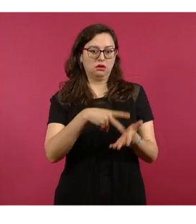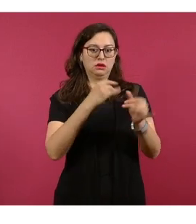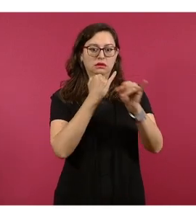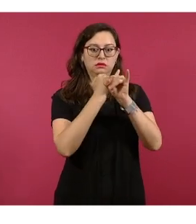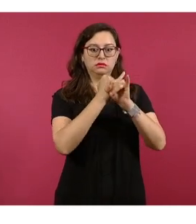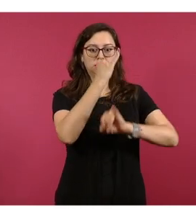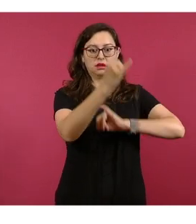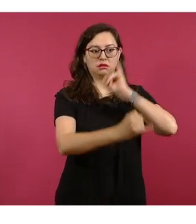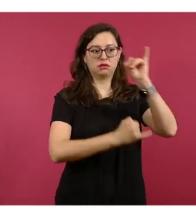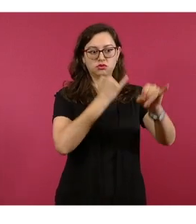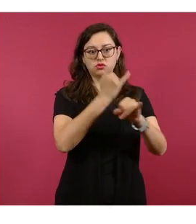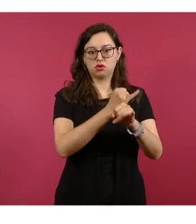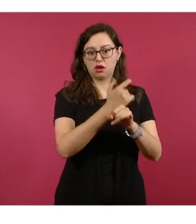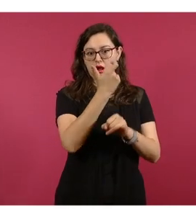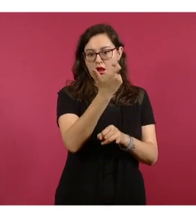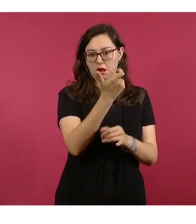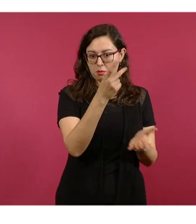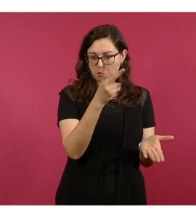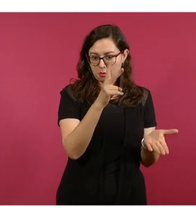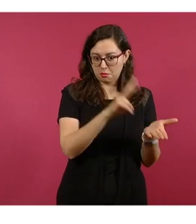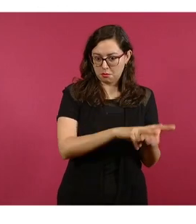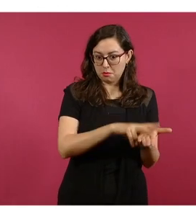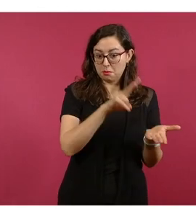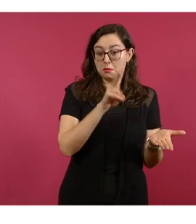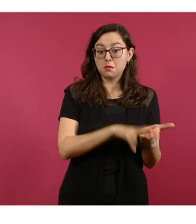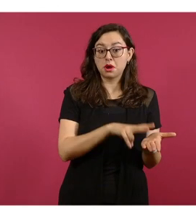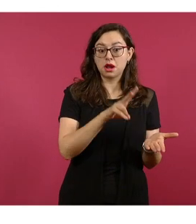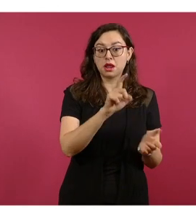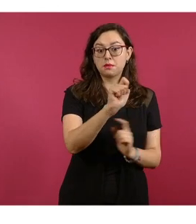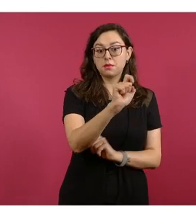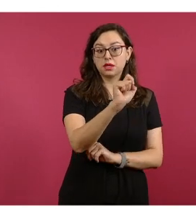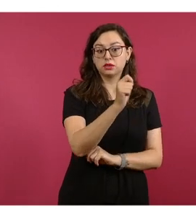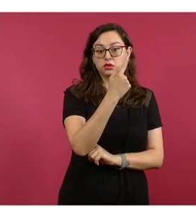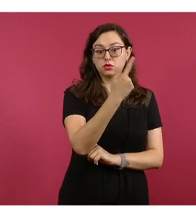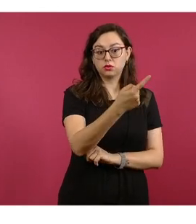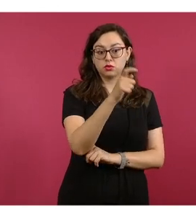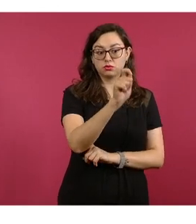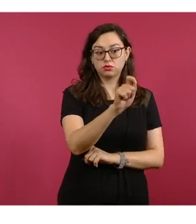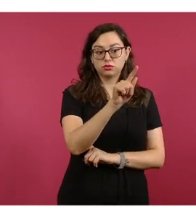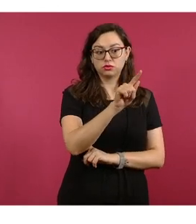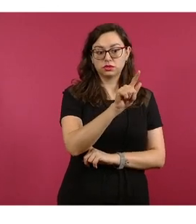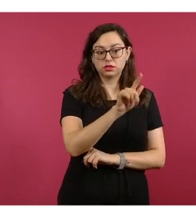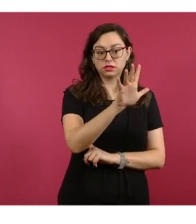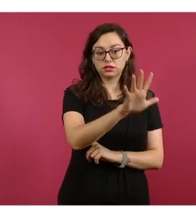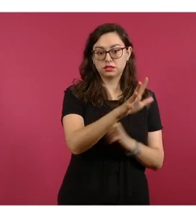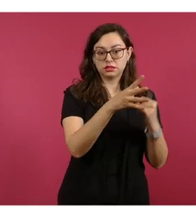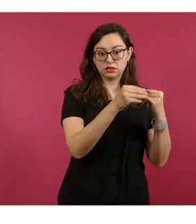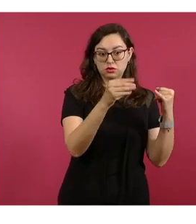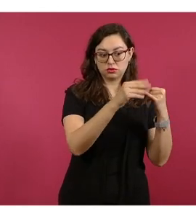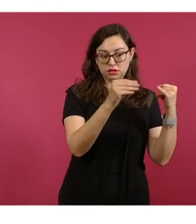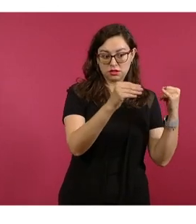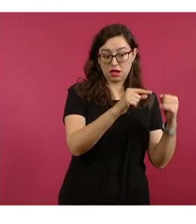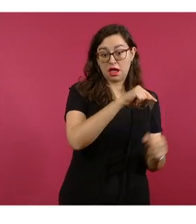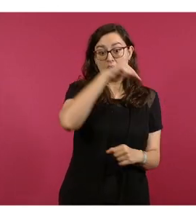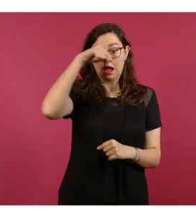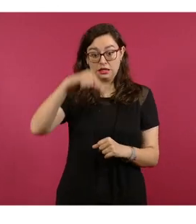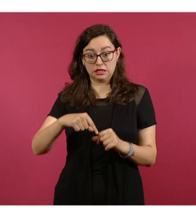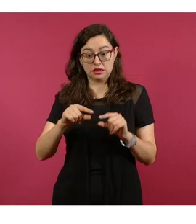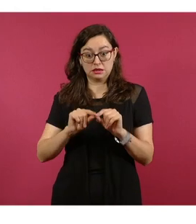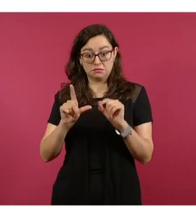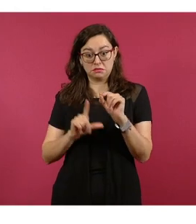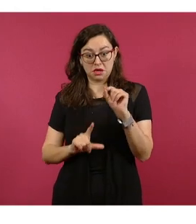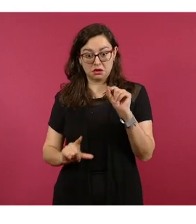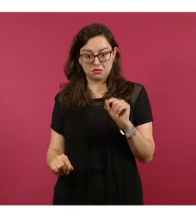el precio de este kilo de gas a 21 pesos con 75 centavos, pero aquí en México únicamente